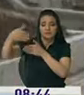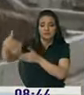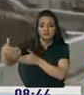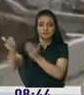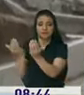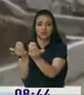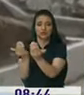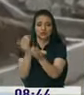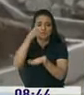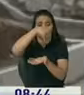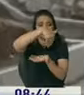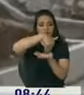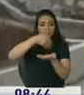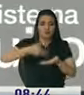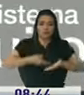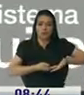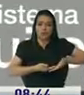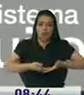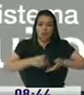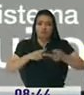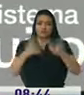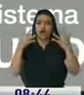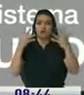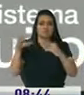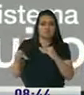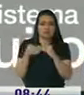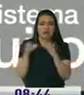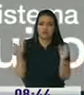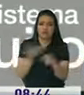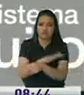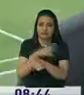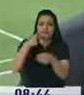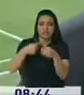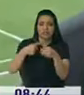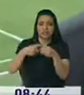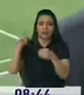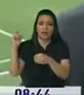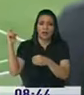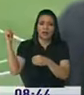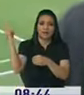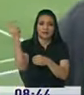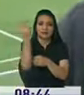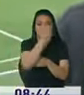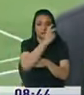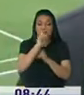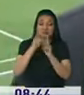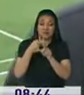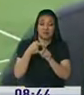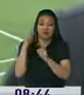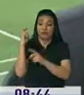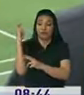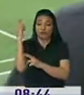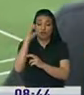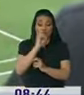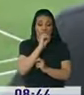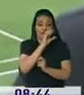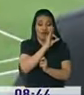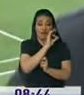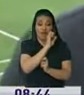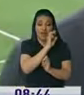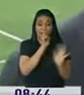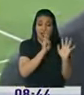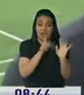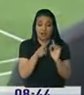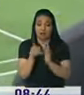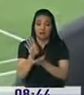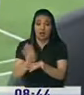basura, aguacentros y otras obras que forman parte del sistema Quito Cables. La primera línea que conectará precisamente a La Ofelia con los barrios